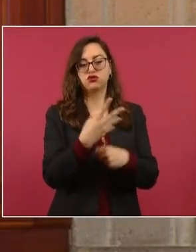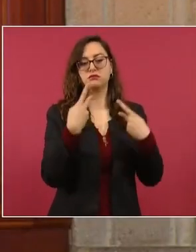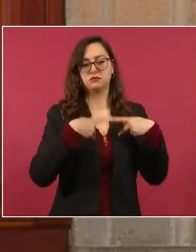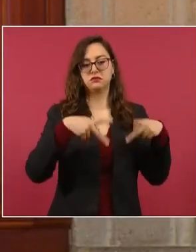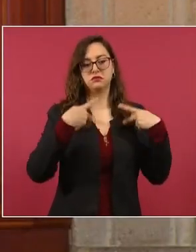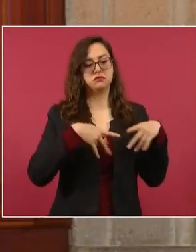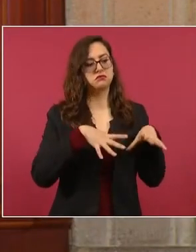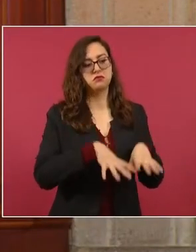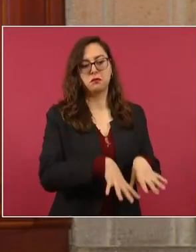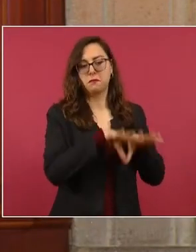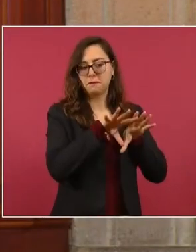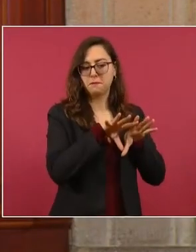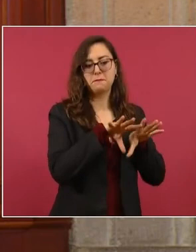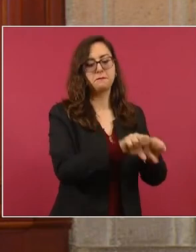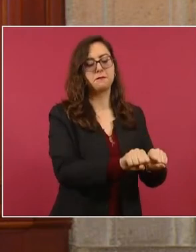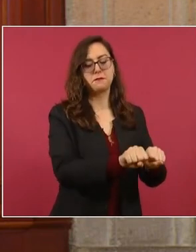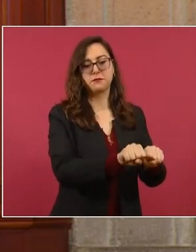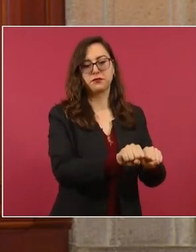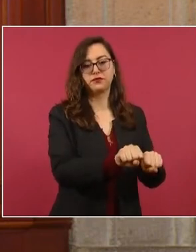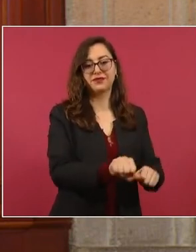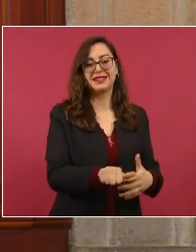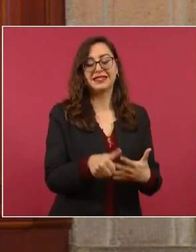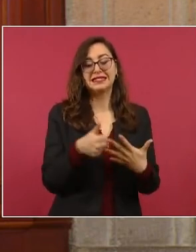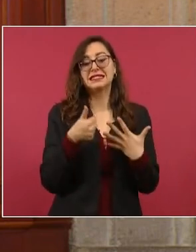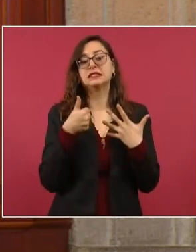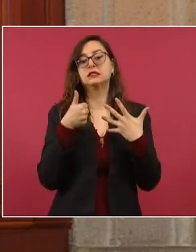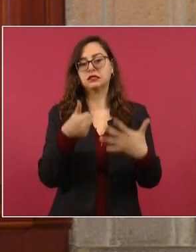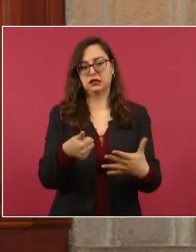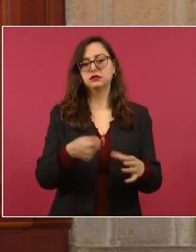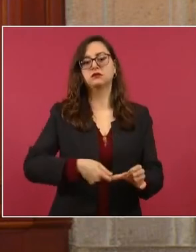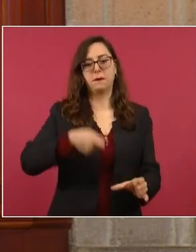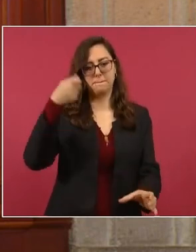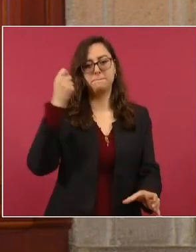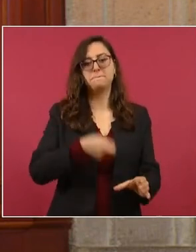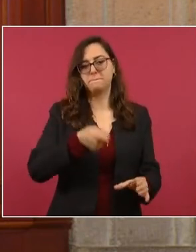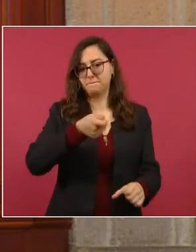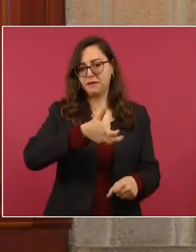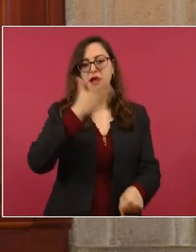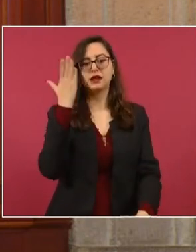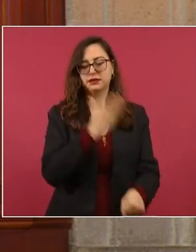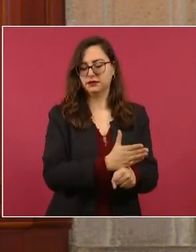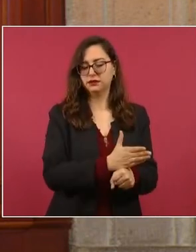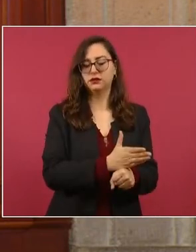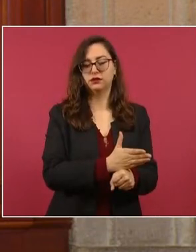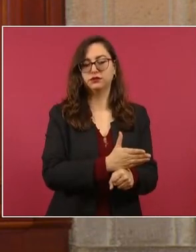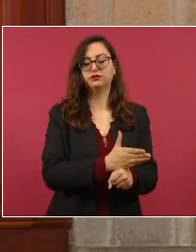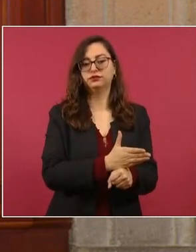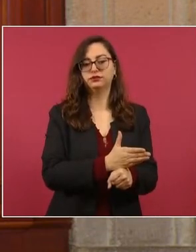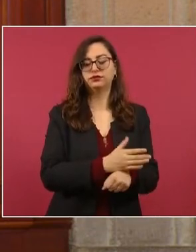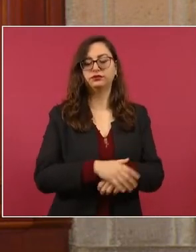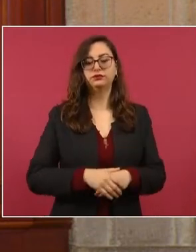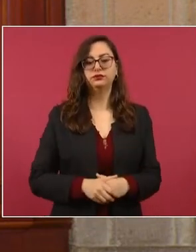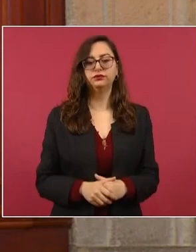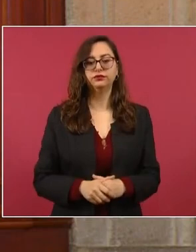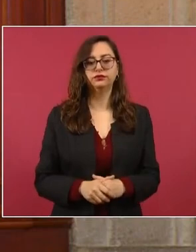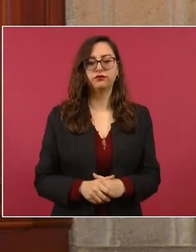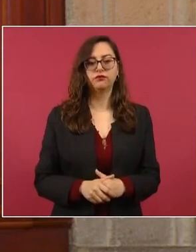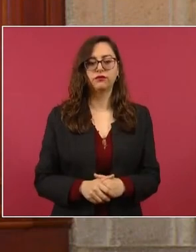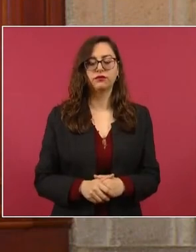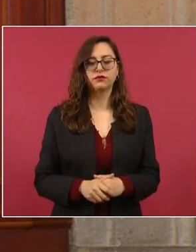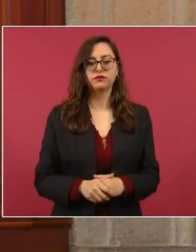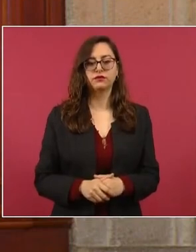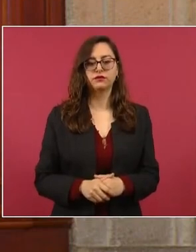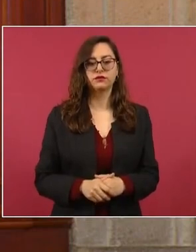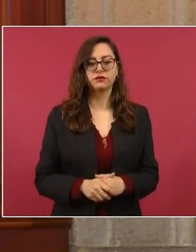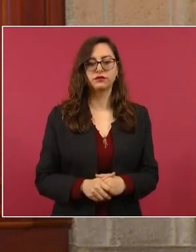estos estados y 6 sentenciados por este mismo delito de feminicidio,